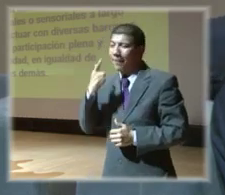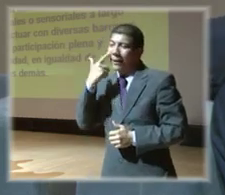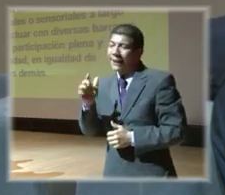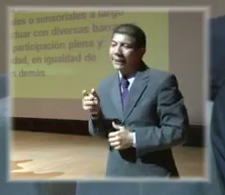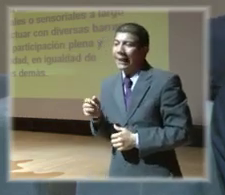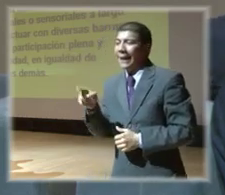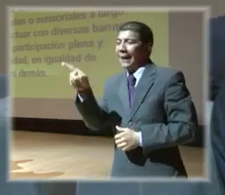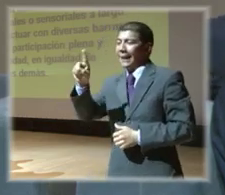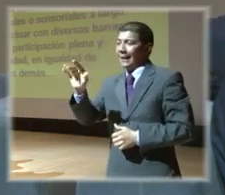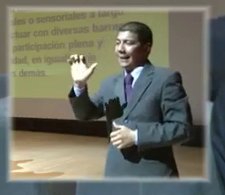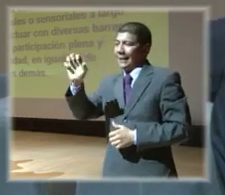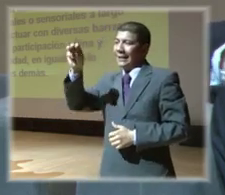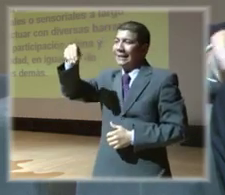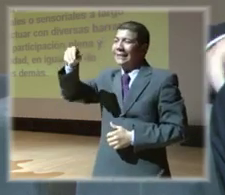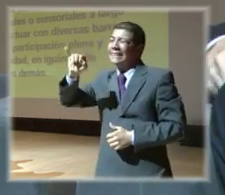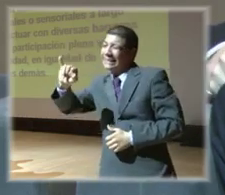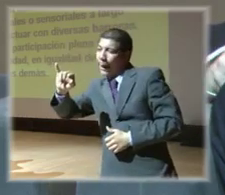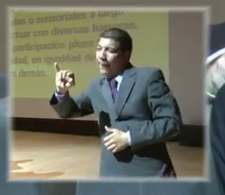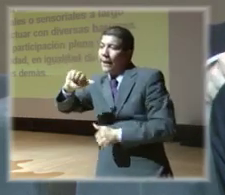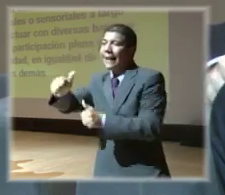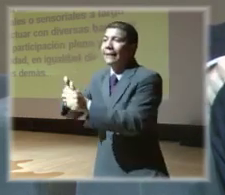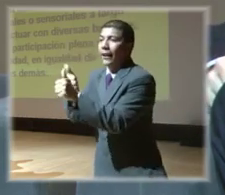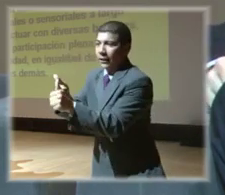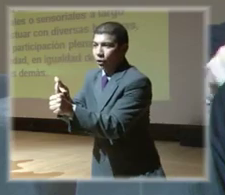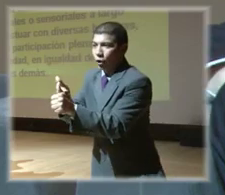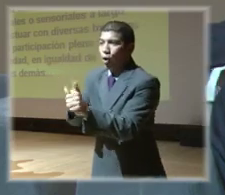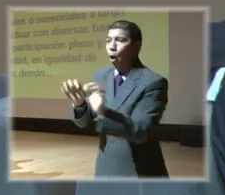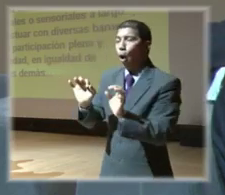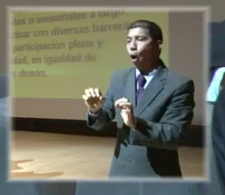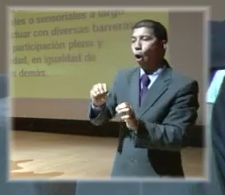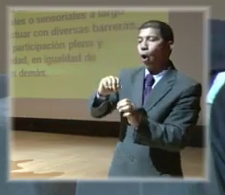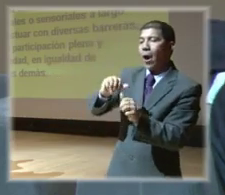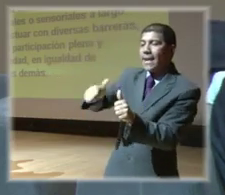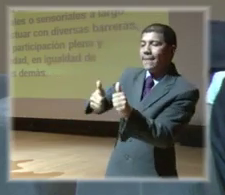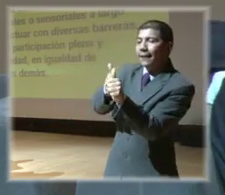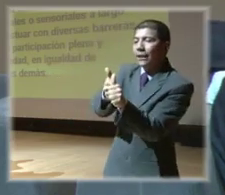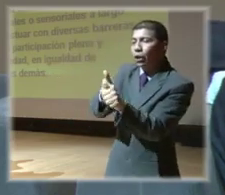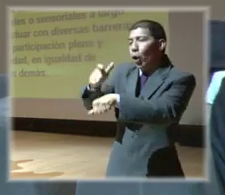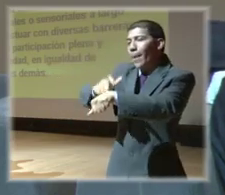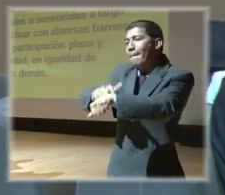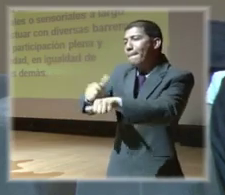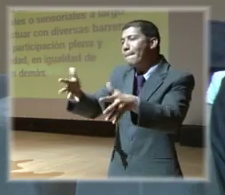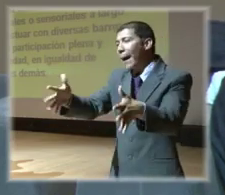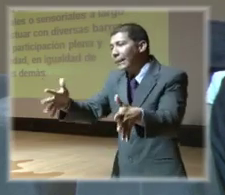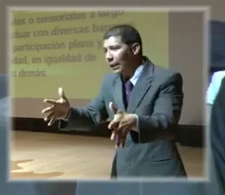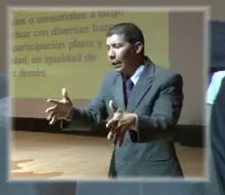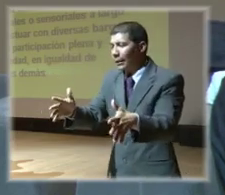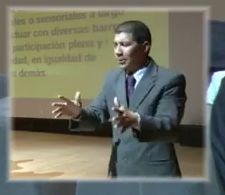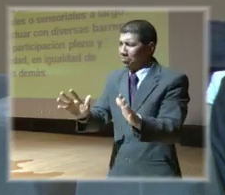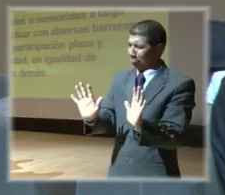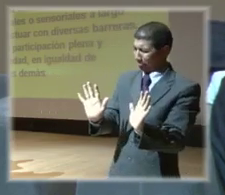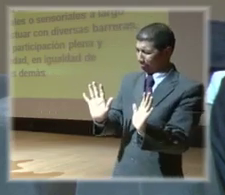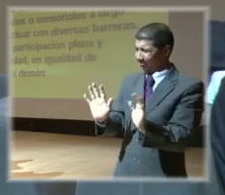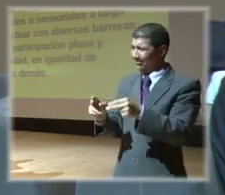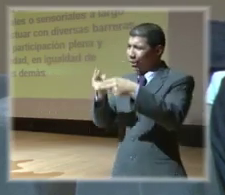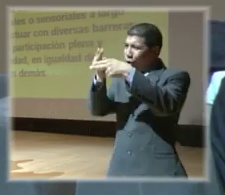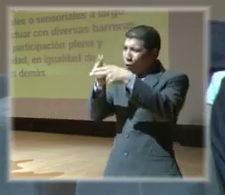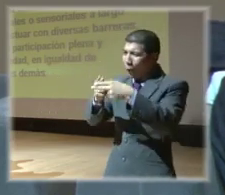semi-interdicción, la interdicción parcial, el curador de apoyo. Me parecen figuras peligrosas que